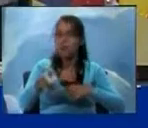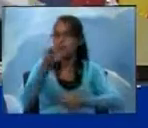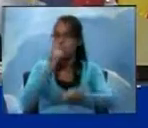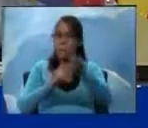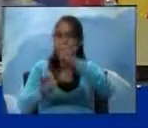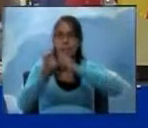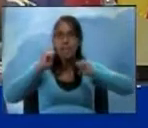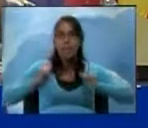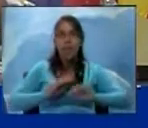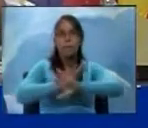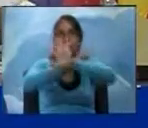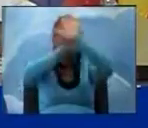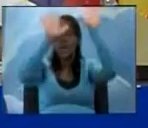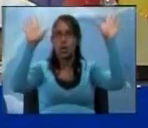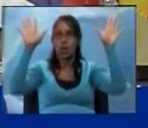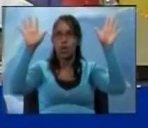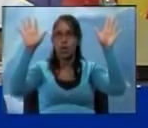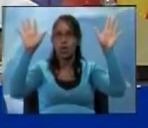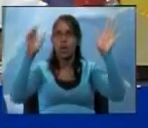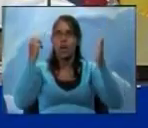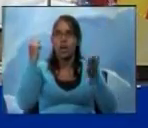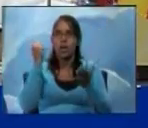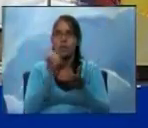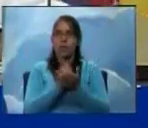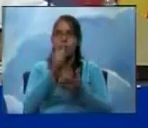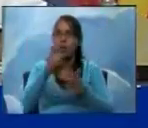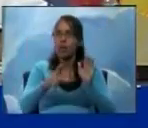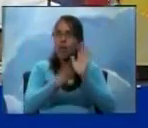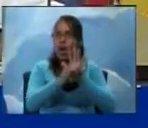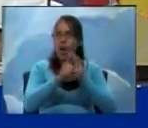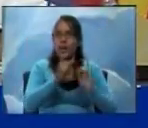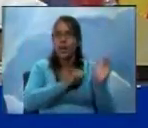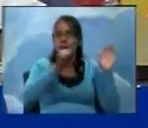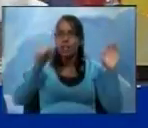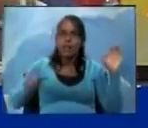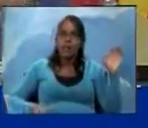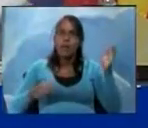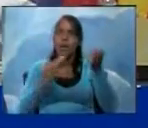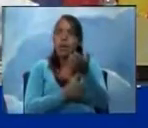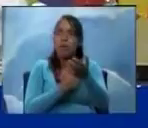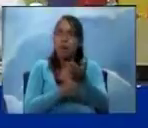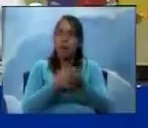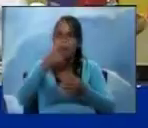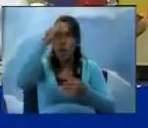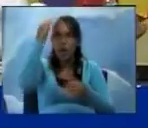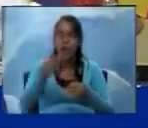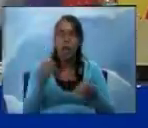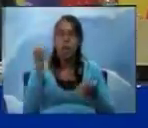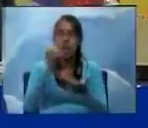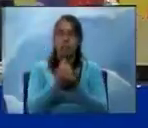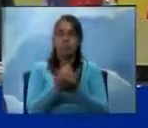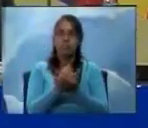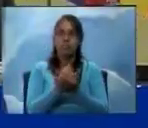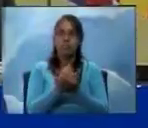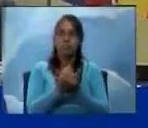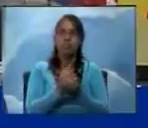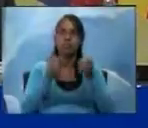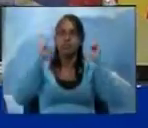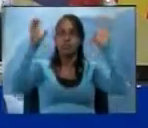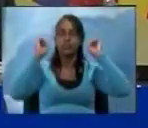pescas milagrosas. Amén. Esta es una orden del Señor, mis hermanos. ¿Lo cree, cielito? Amén. ¡Bien!